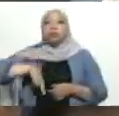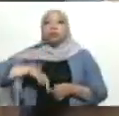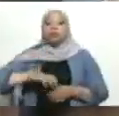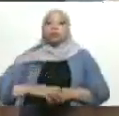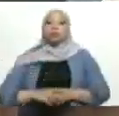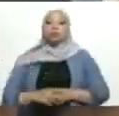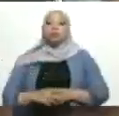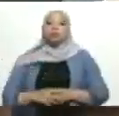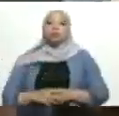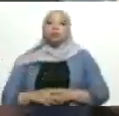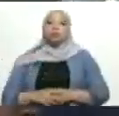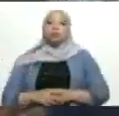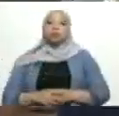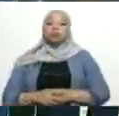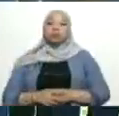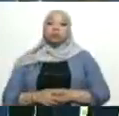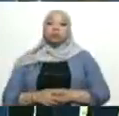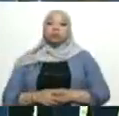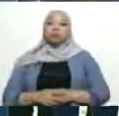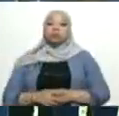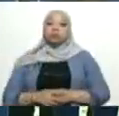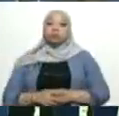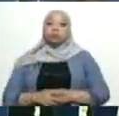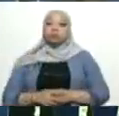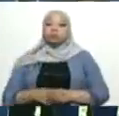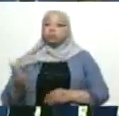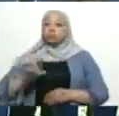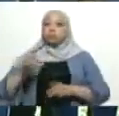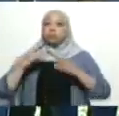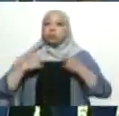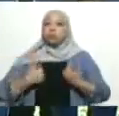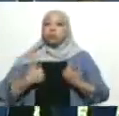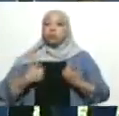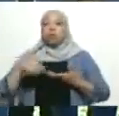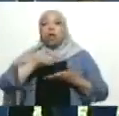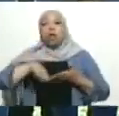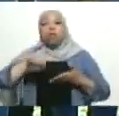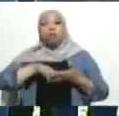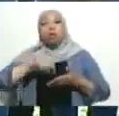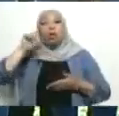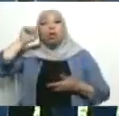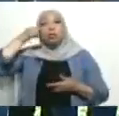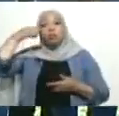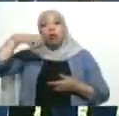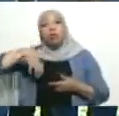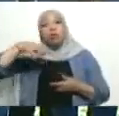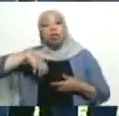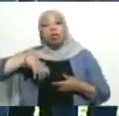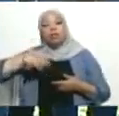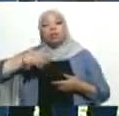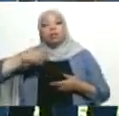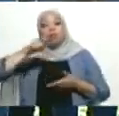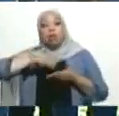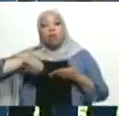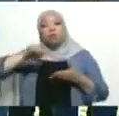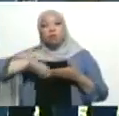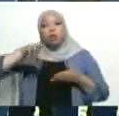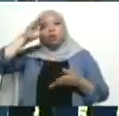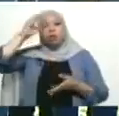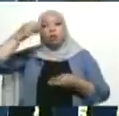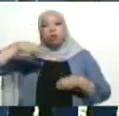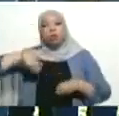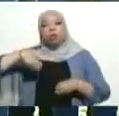Robexa, tenemos que escribirla nosotros. No dejemos que ellos la escriban. Recuerden cómo la estaban escribiendo. ¿Se acuerdan cómo la